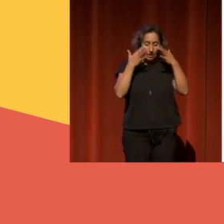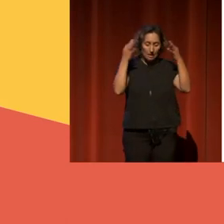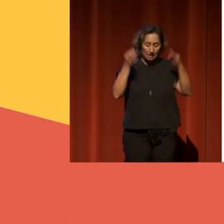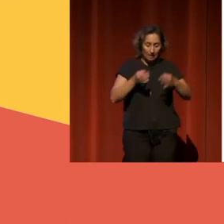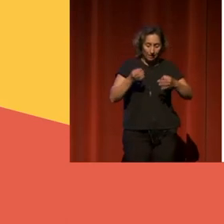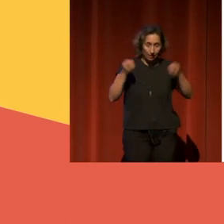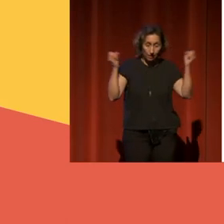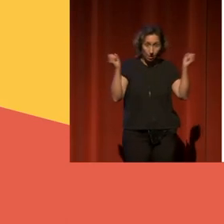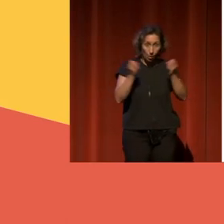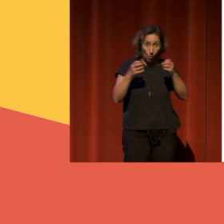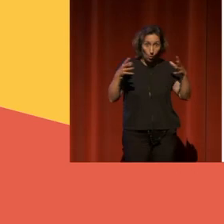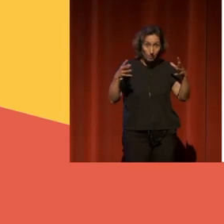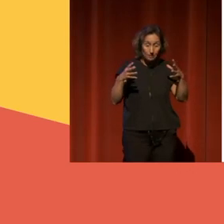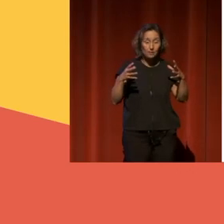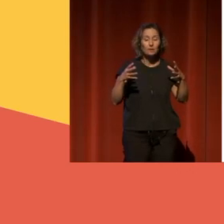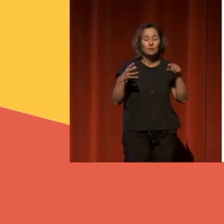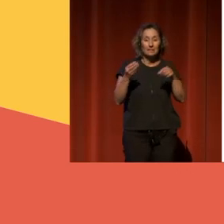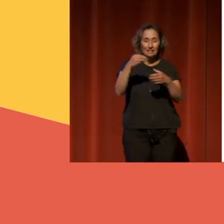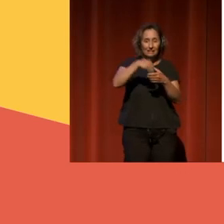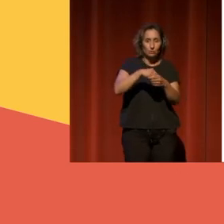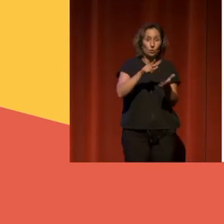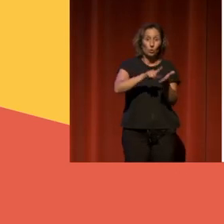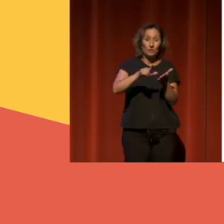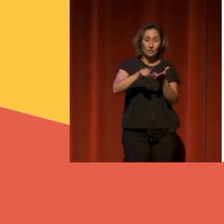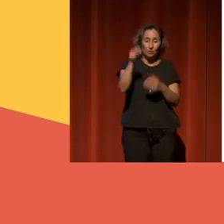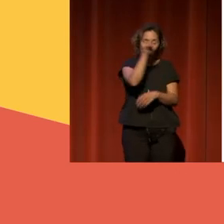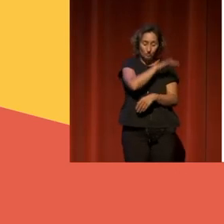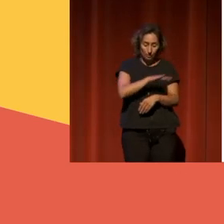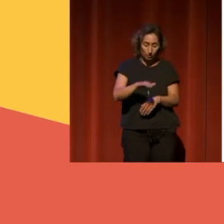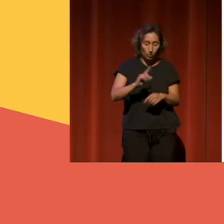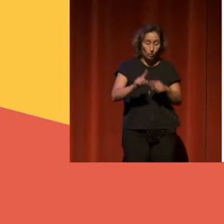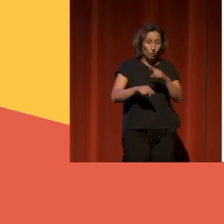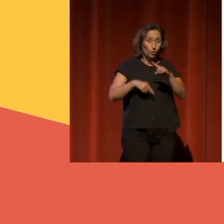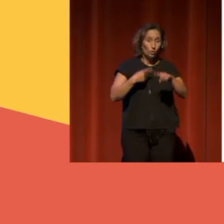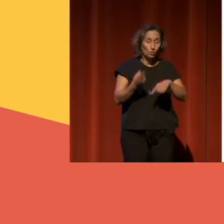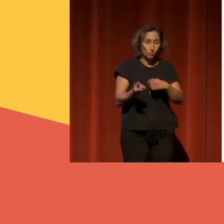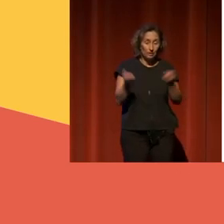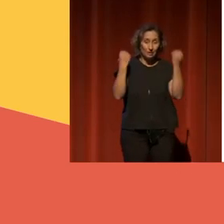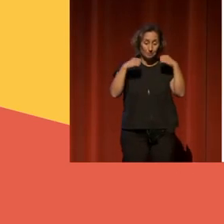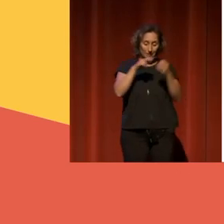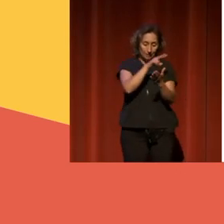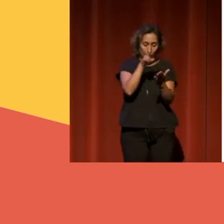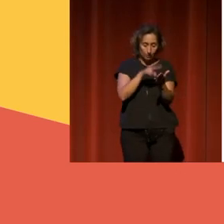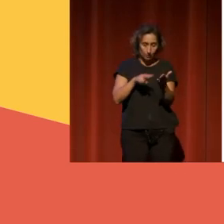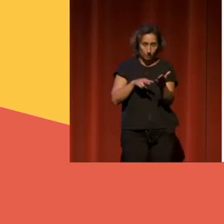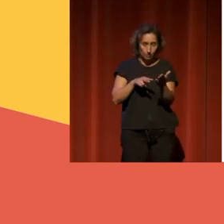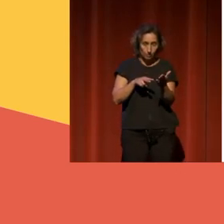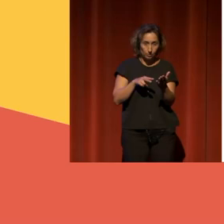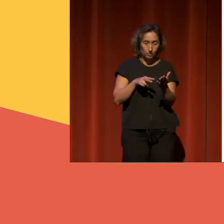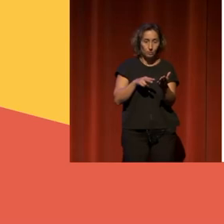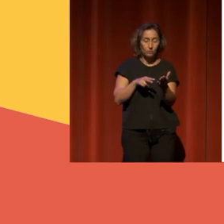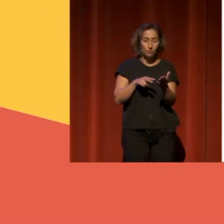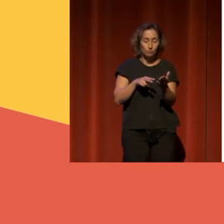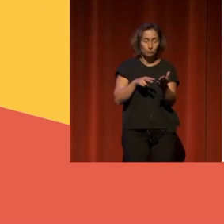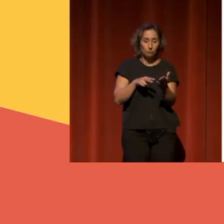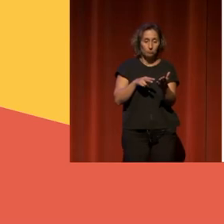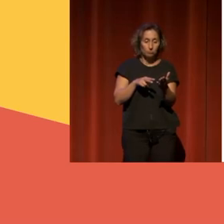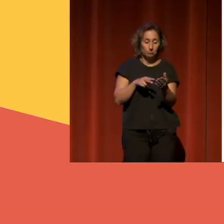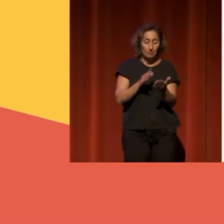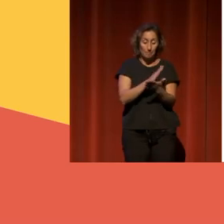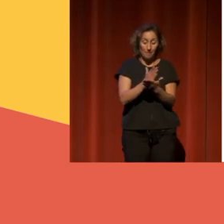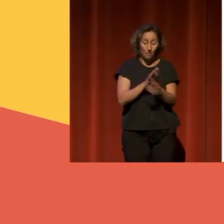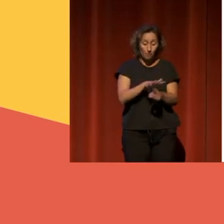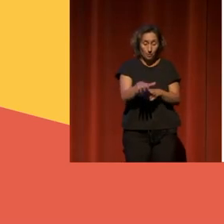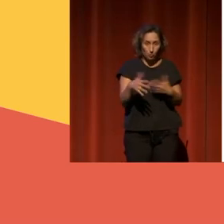en las obras de literatura infantil, su repercusión en las prácticas lectoras y qué implicaciones tienen para la